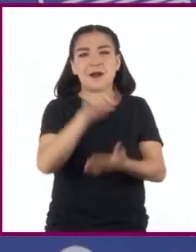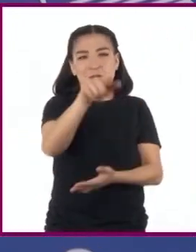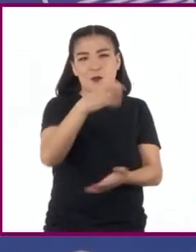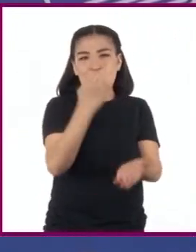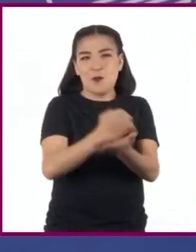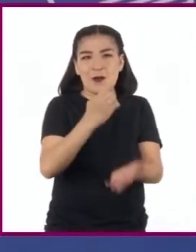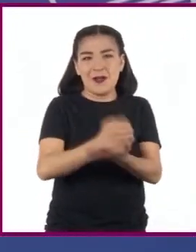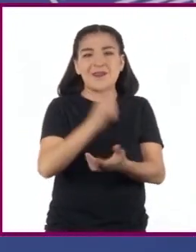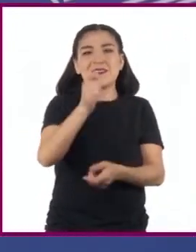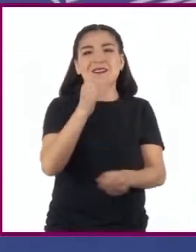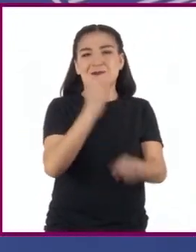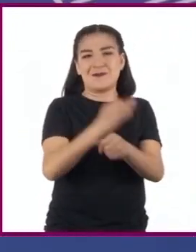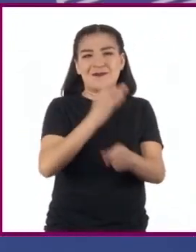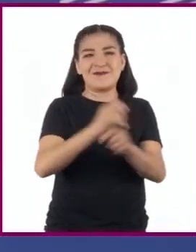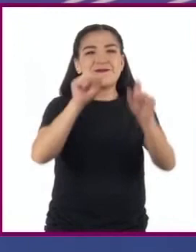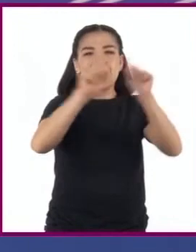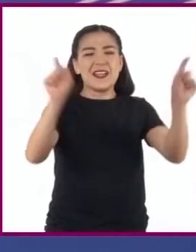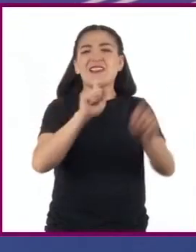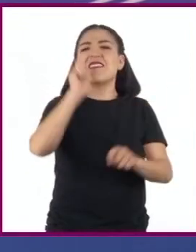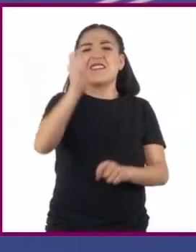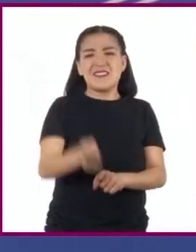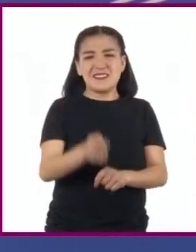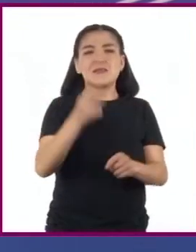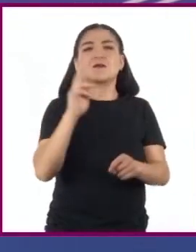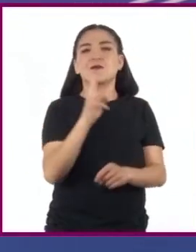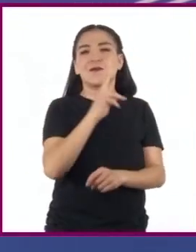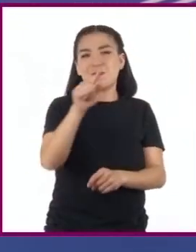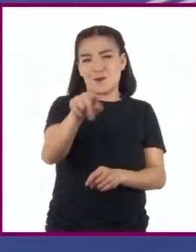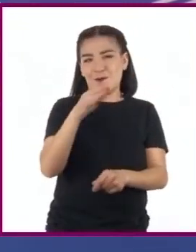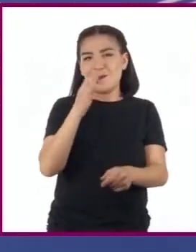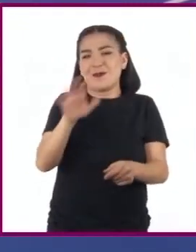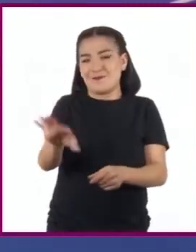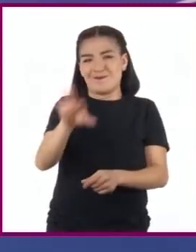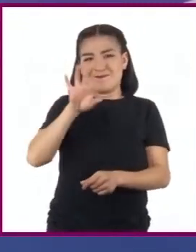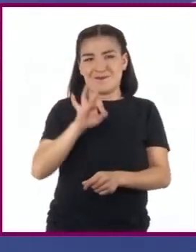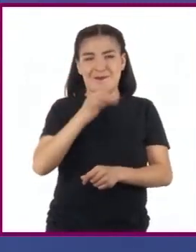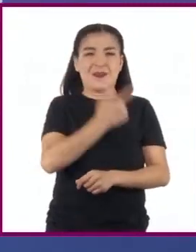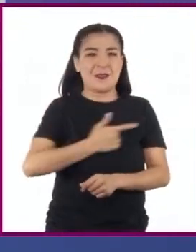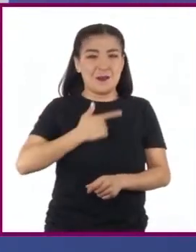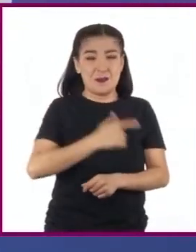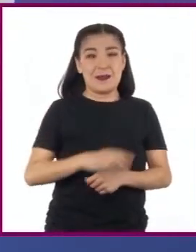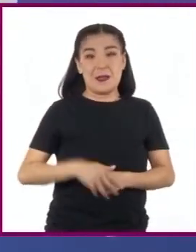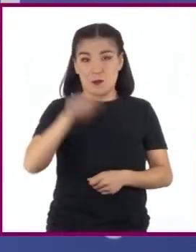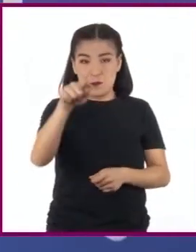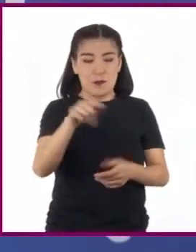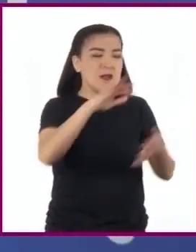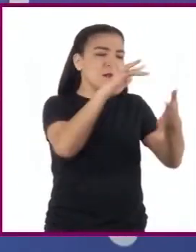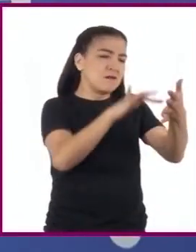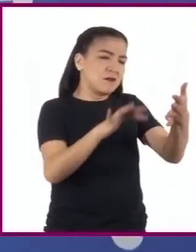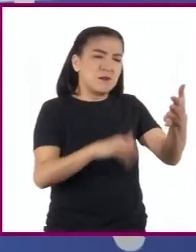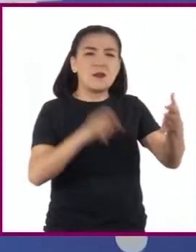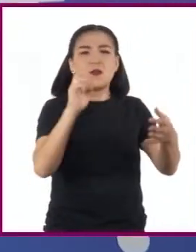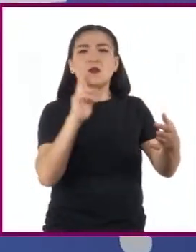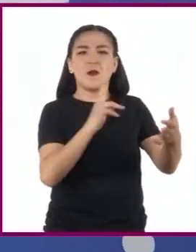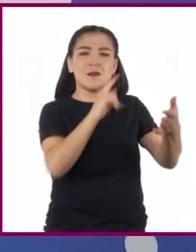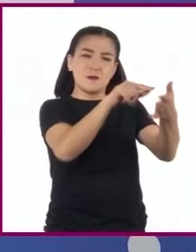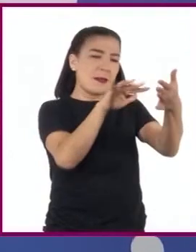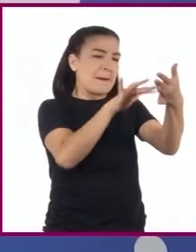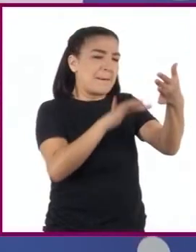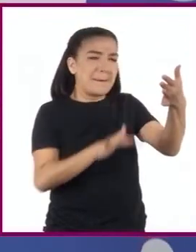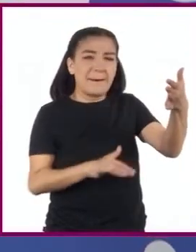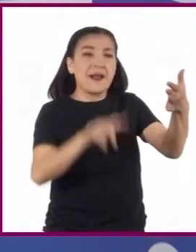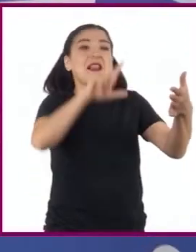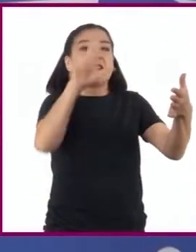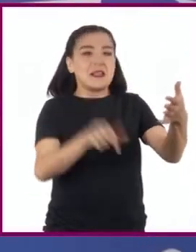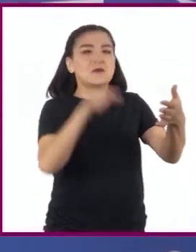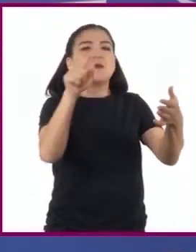el fragmento que habla sobre la noticia que seleccionaron. Lean la noticia y durante la lectura